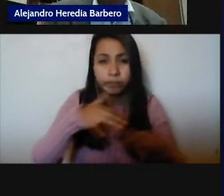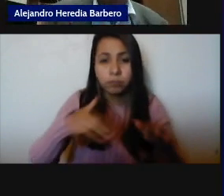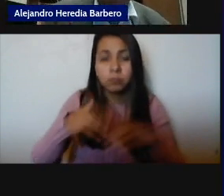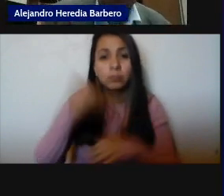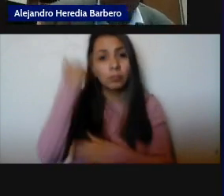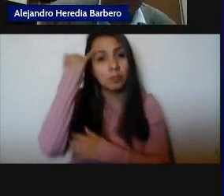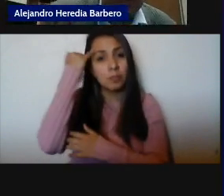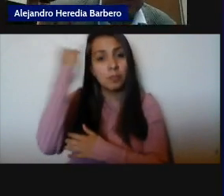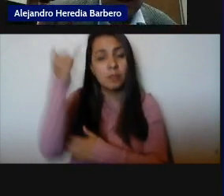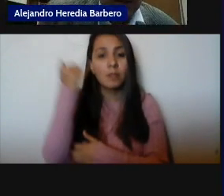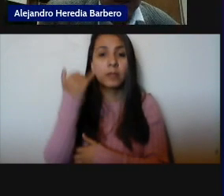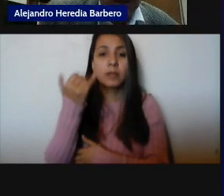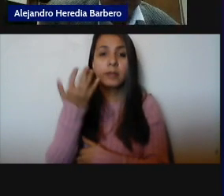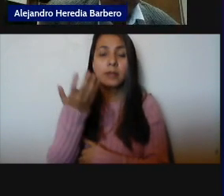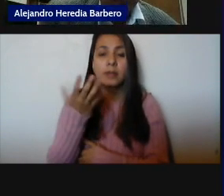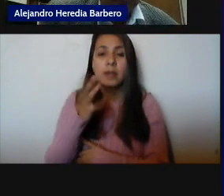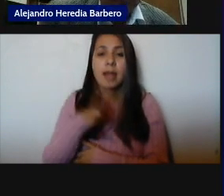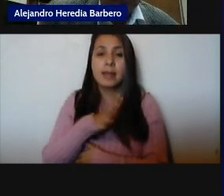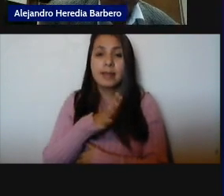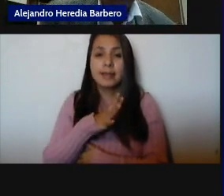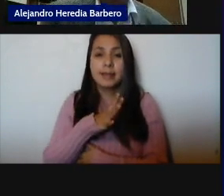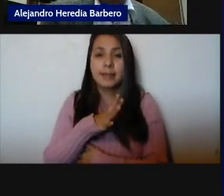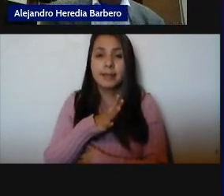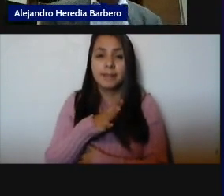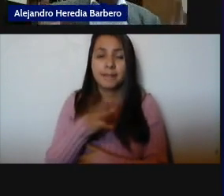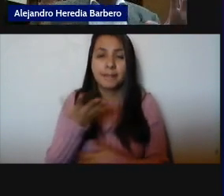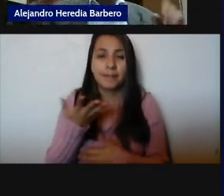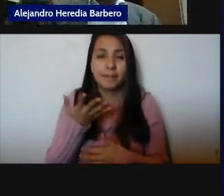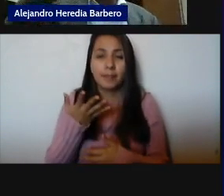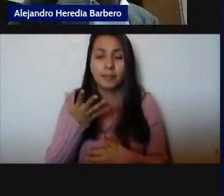imaginemos un montón de los compuestos moleculares